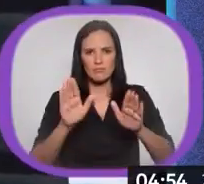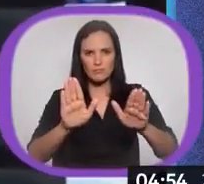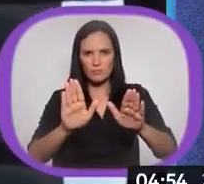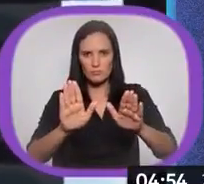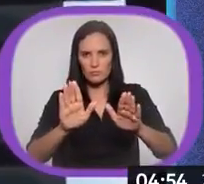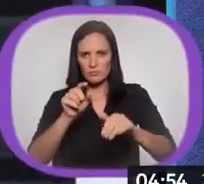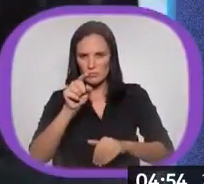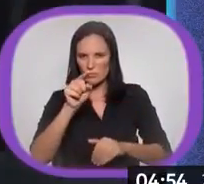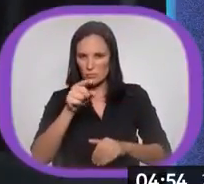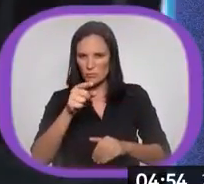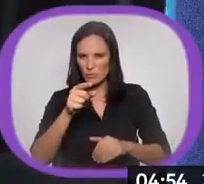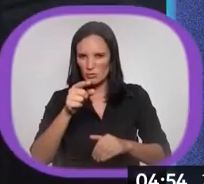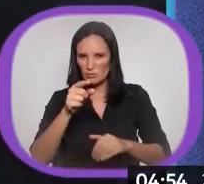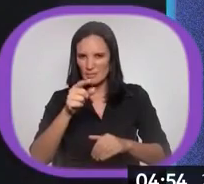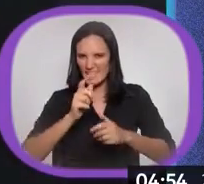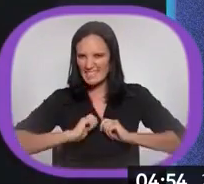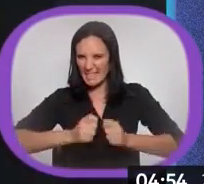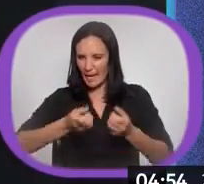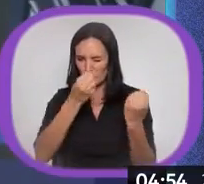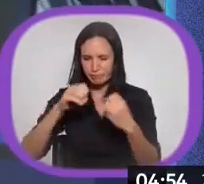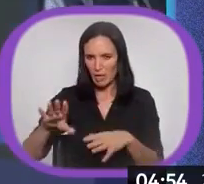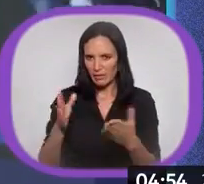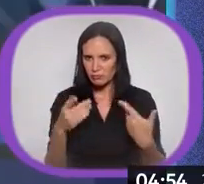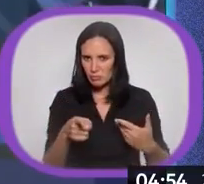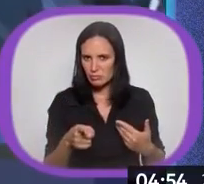¡Deténlos, Tankor! ¡O podrías perder tu preciosa recompensa!